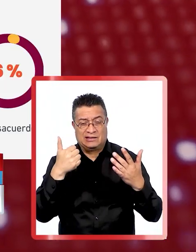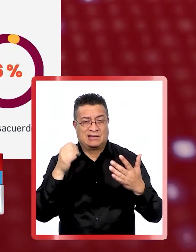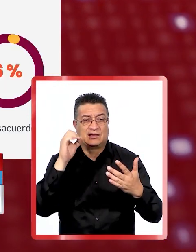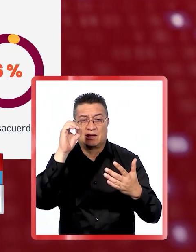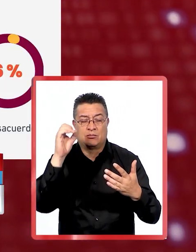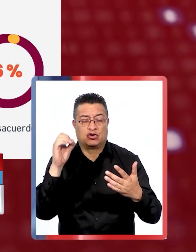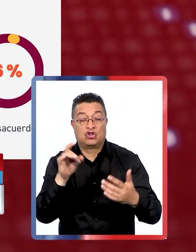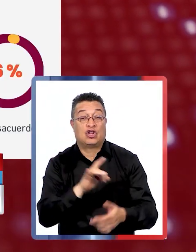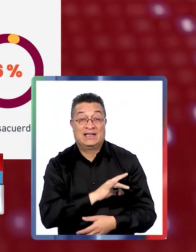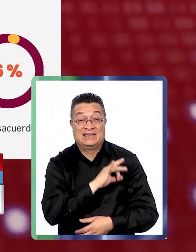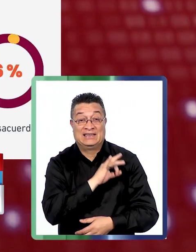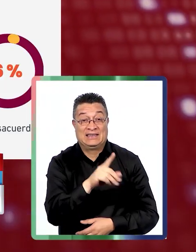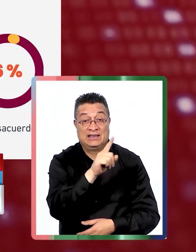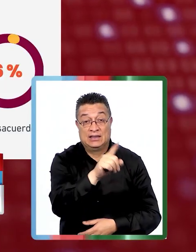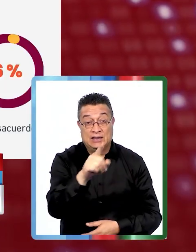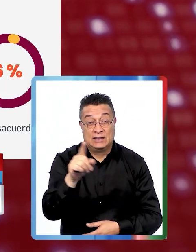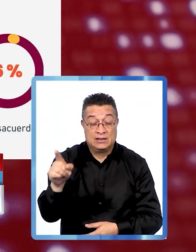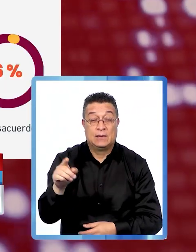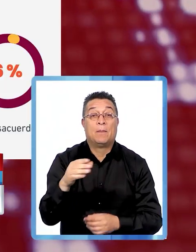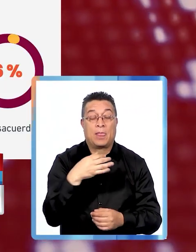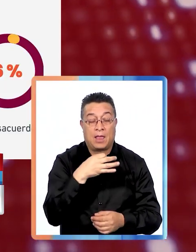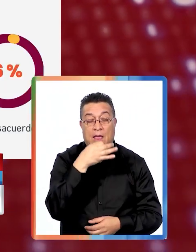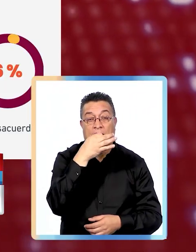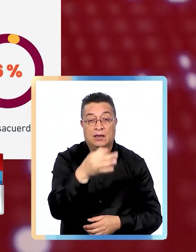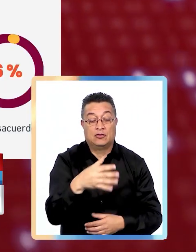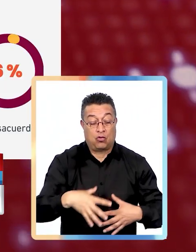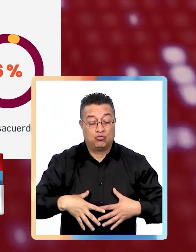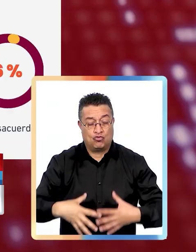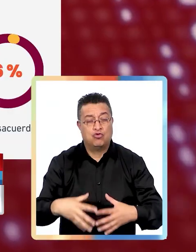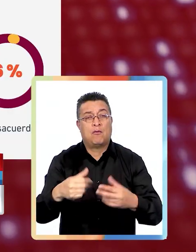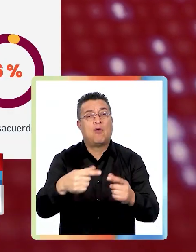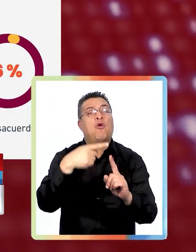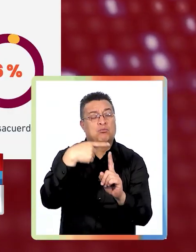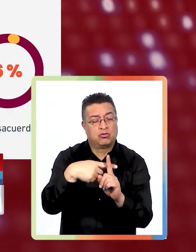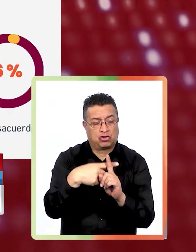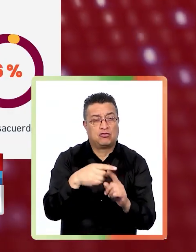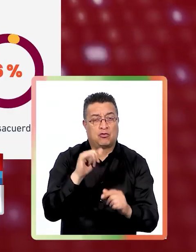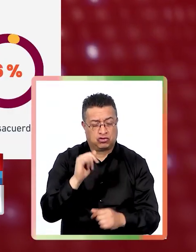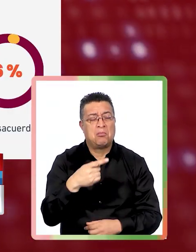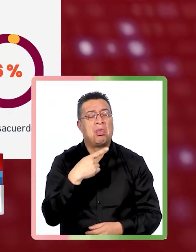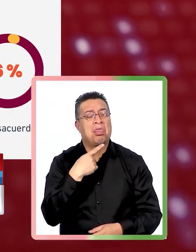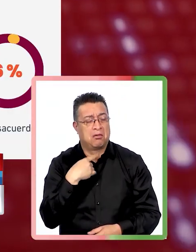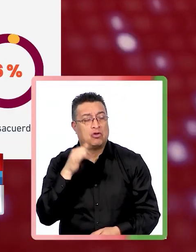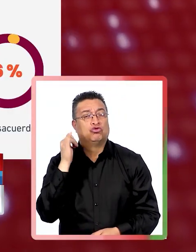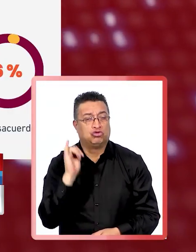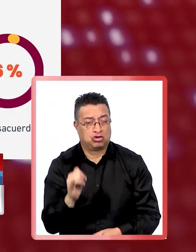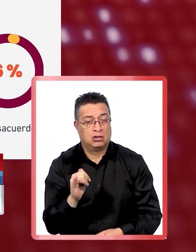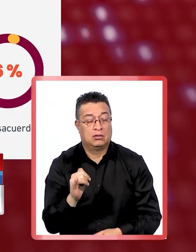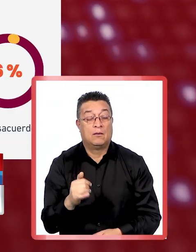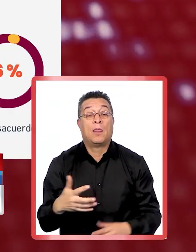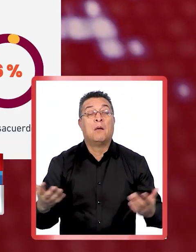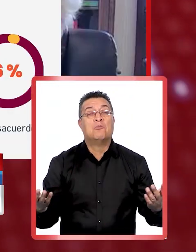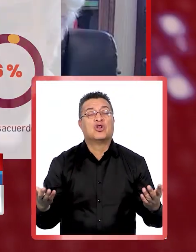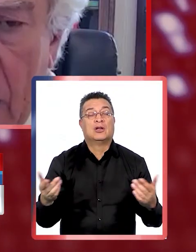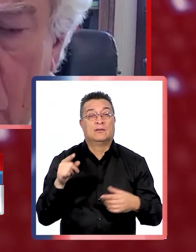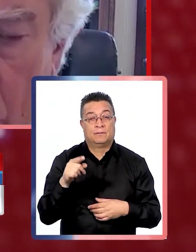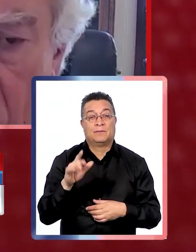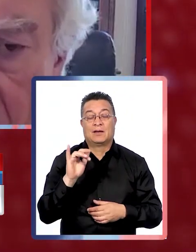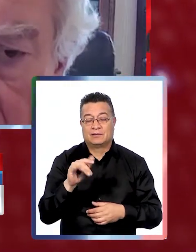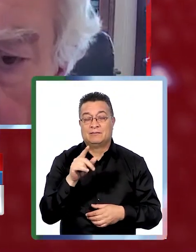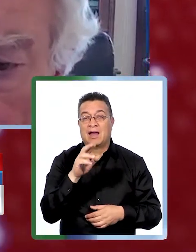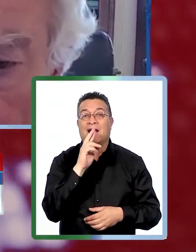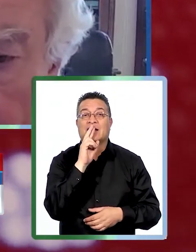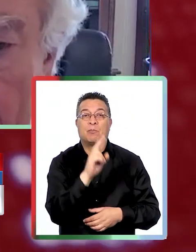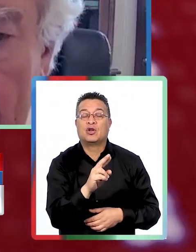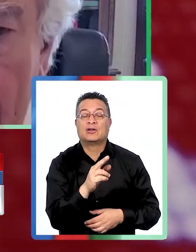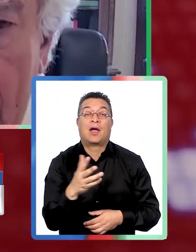60% de los chilenos afirma que tener hijos es algo positivo o deseable? Yo creo que la razón de